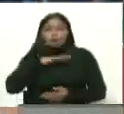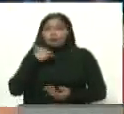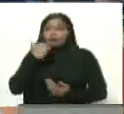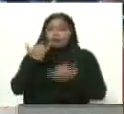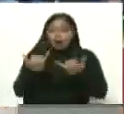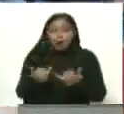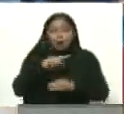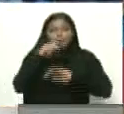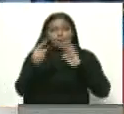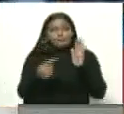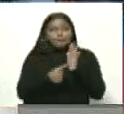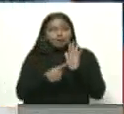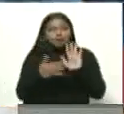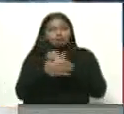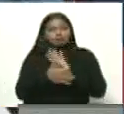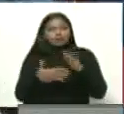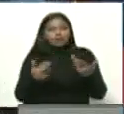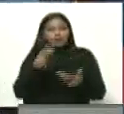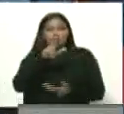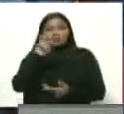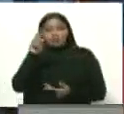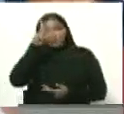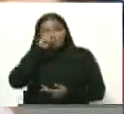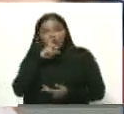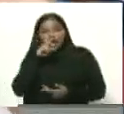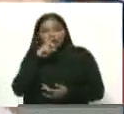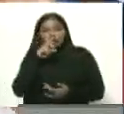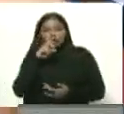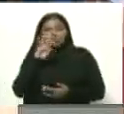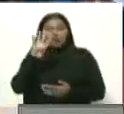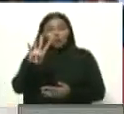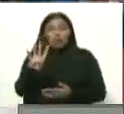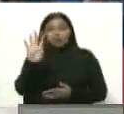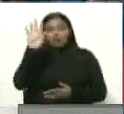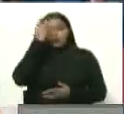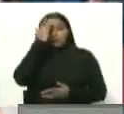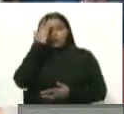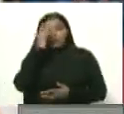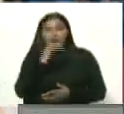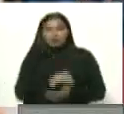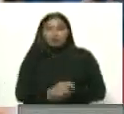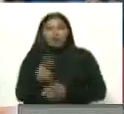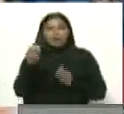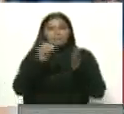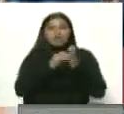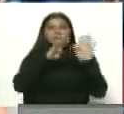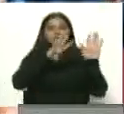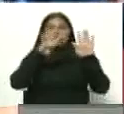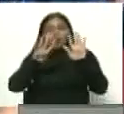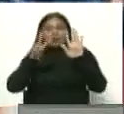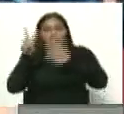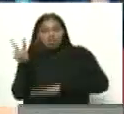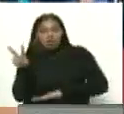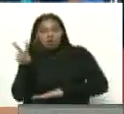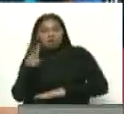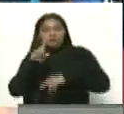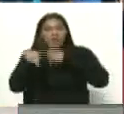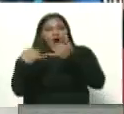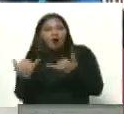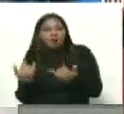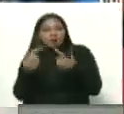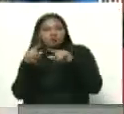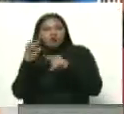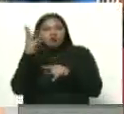Se cumplieron 30 años del 4 de febrero de 1992. Y ahora, otra